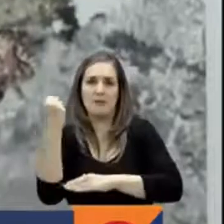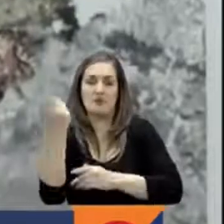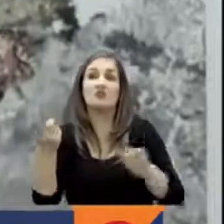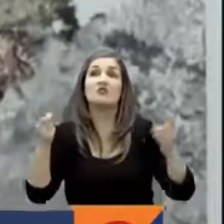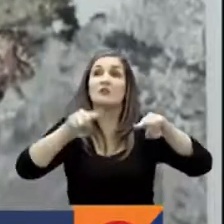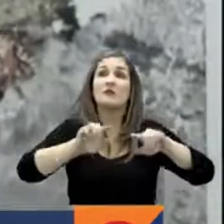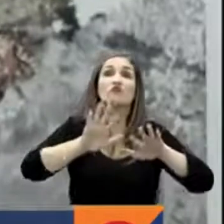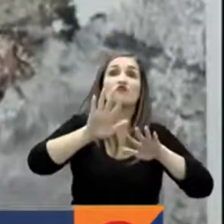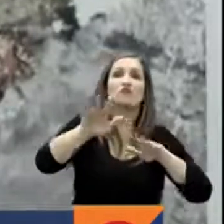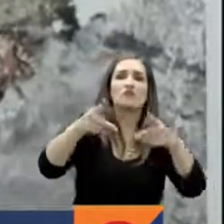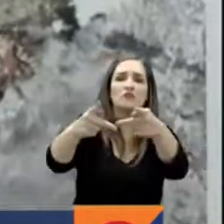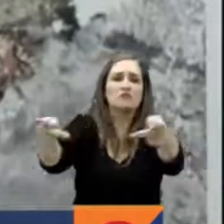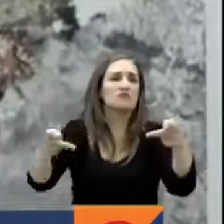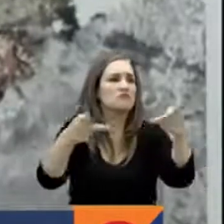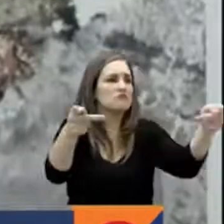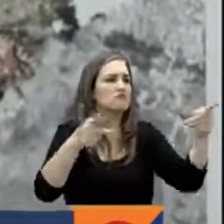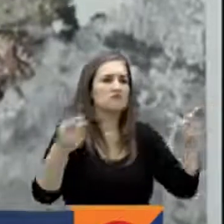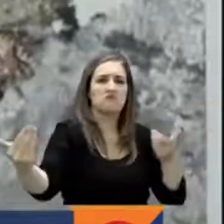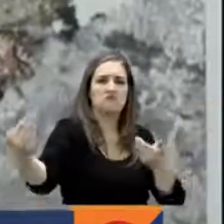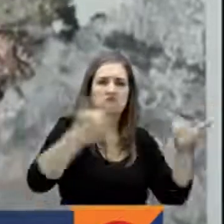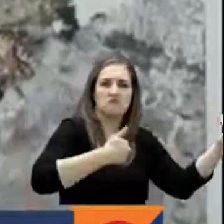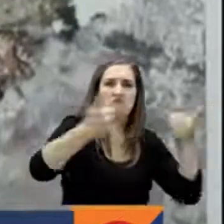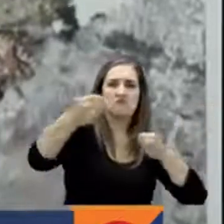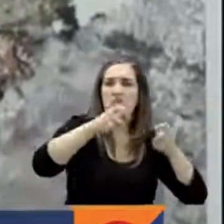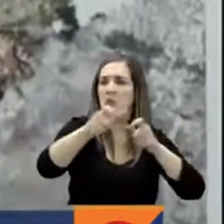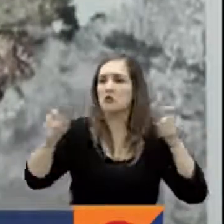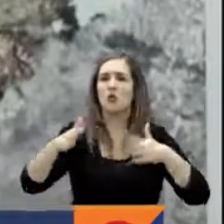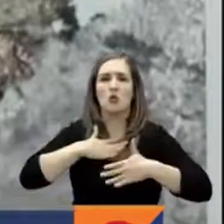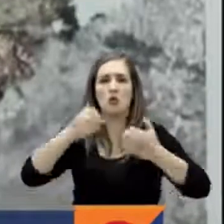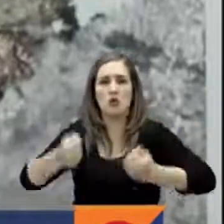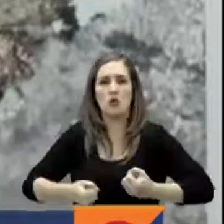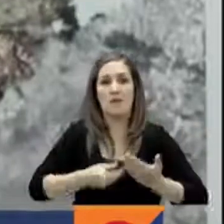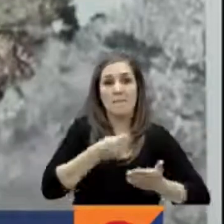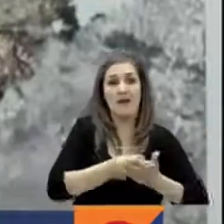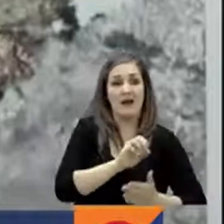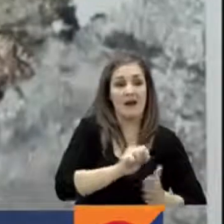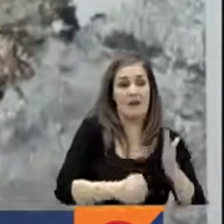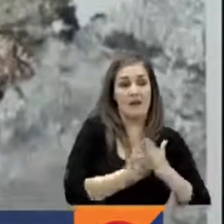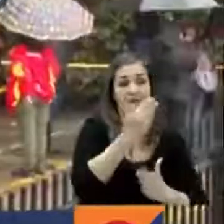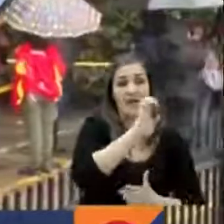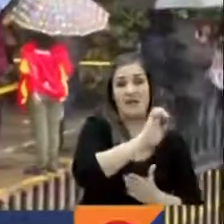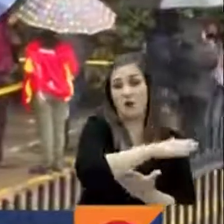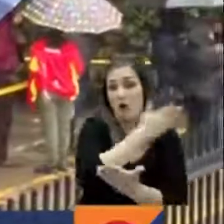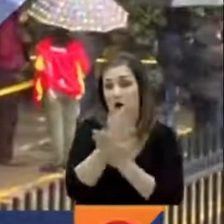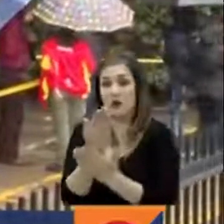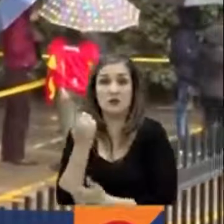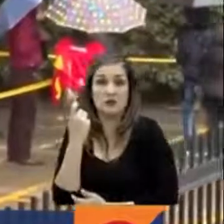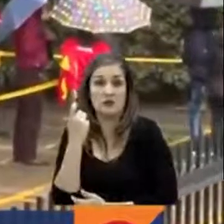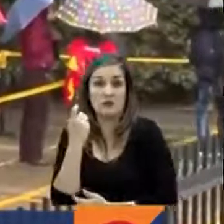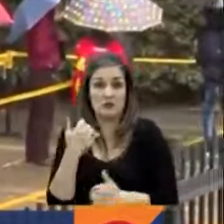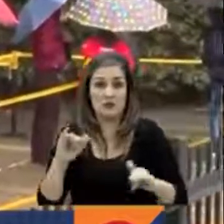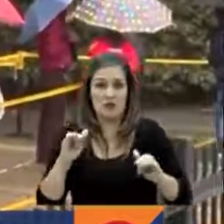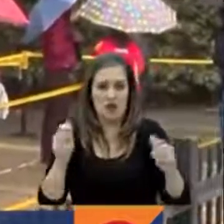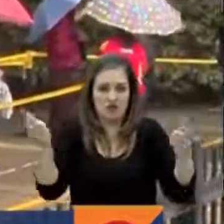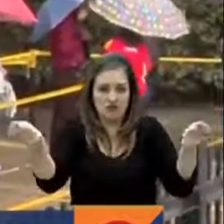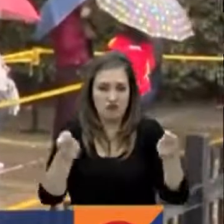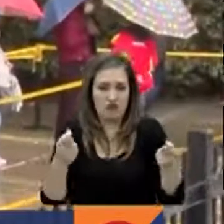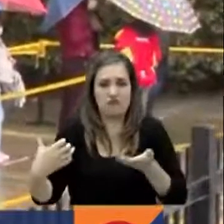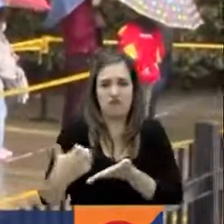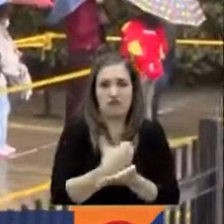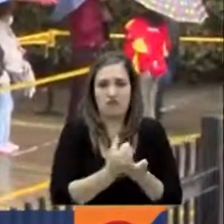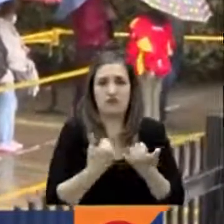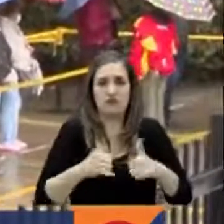en Bogotá han venido pagando el impuesto desde el 1 de enero hasta ayer. A esta